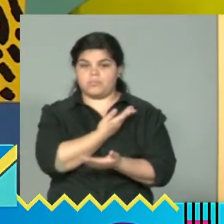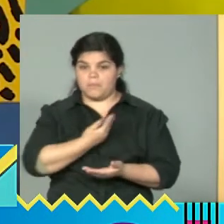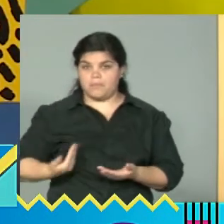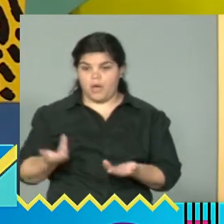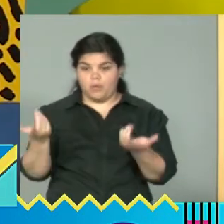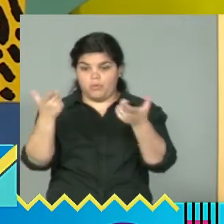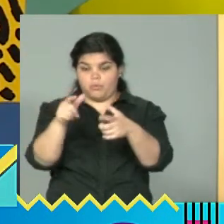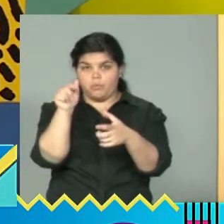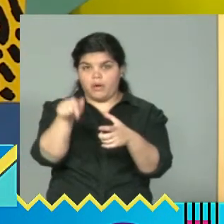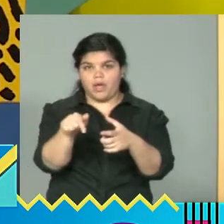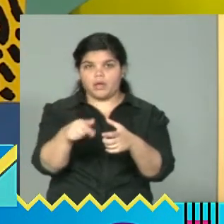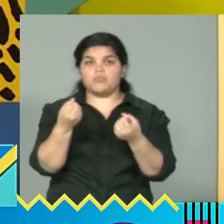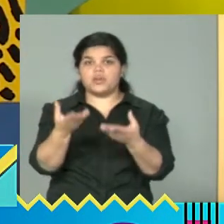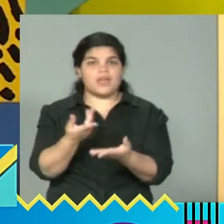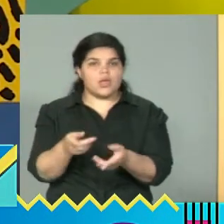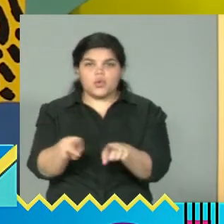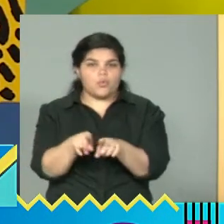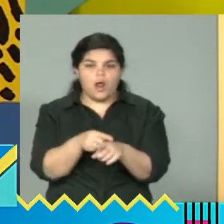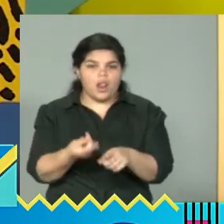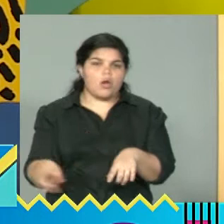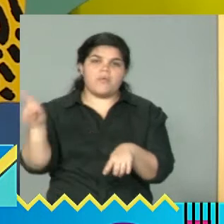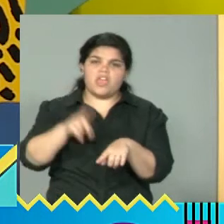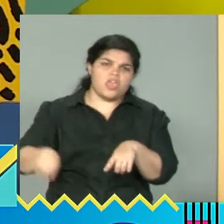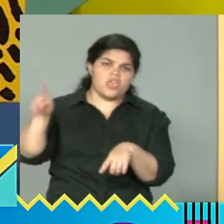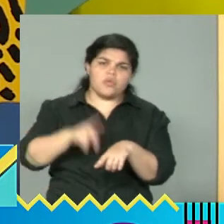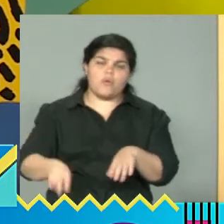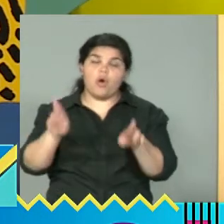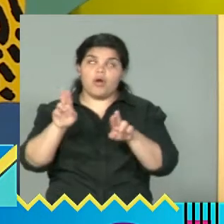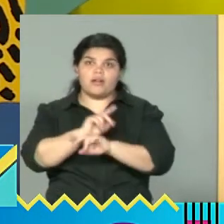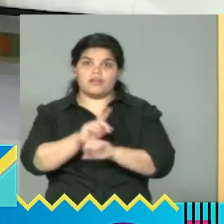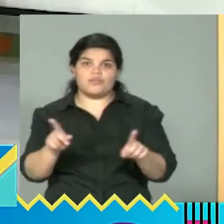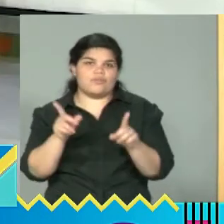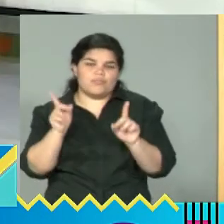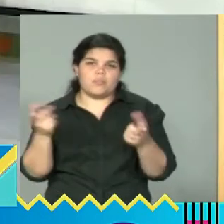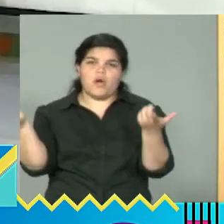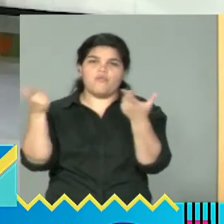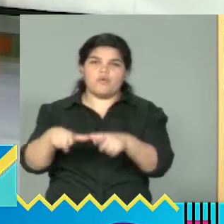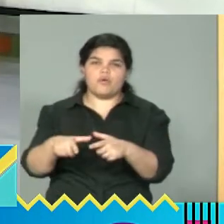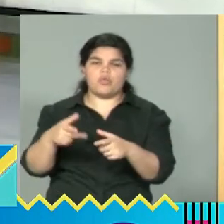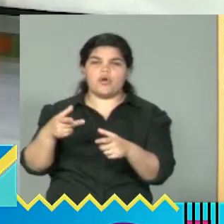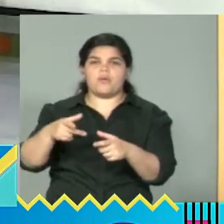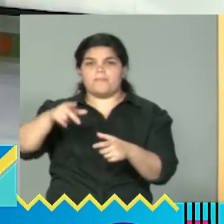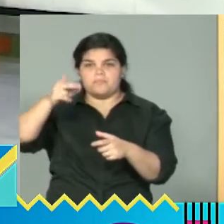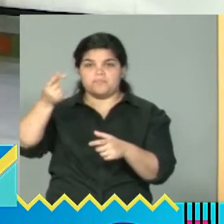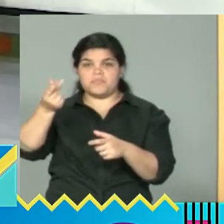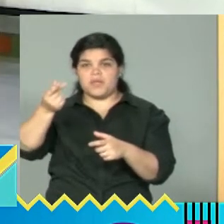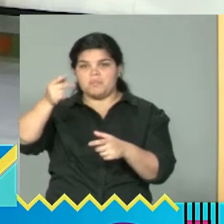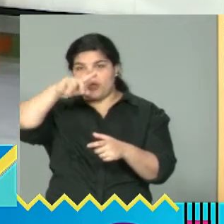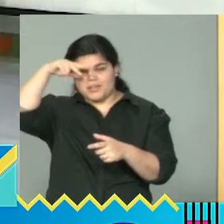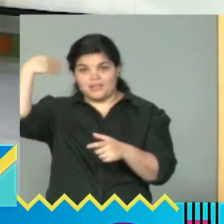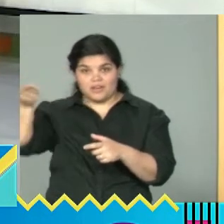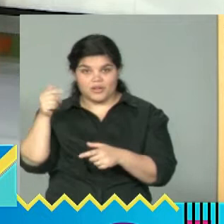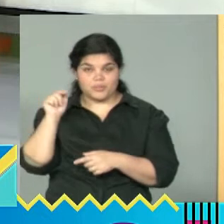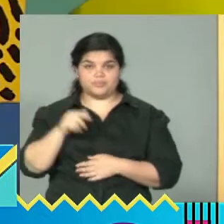Porque sería repetir fórmulas, lo mismo que repetir fórmulas yendo al Fondo Monetario Internacional, pero no me animaría a decir, sí creo